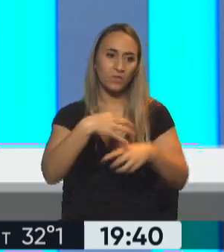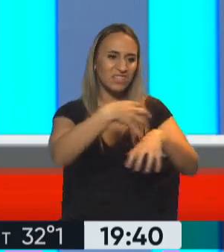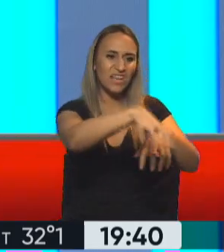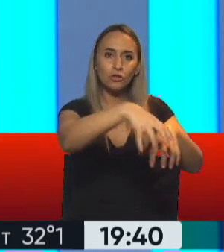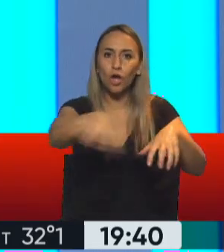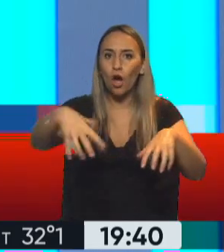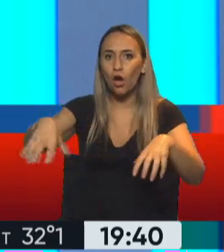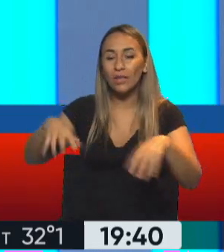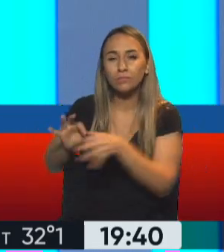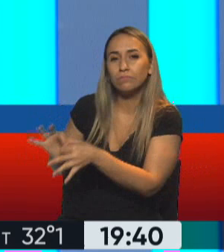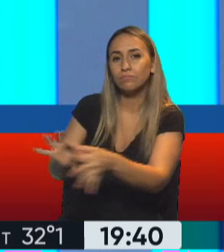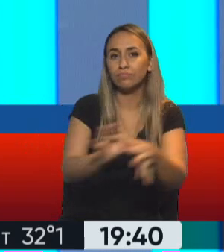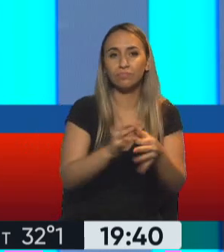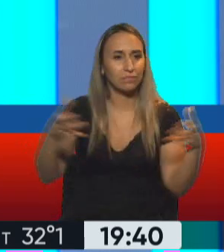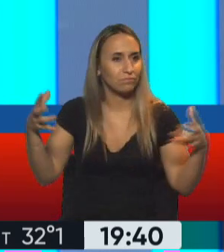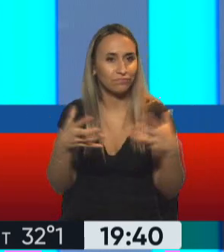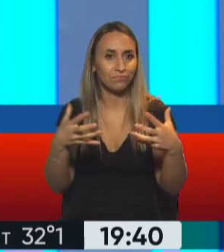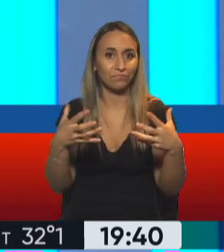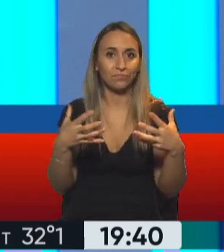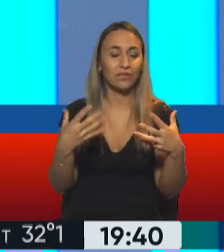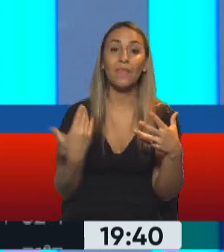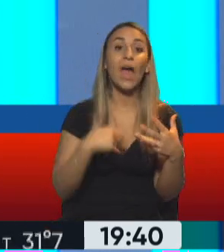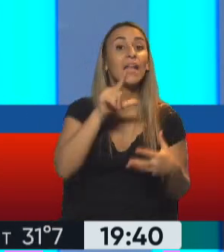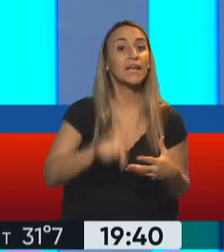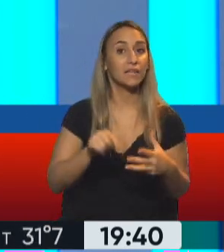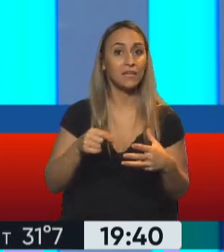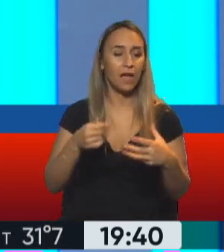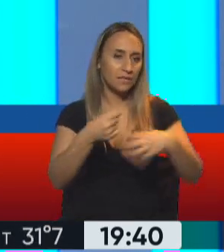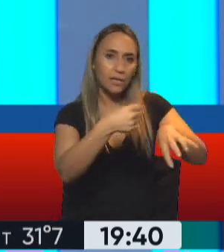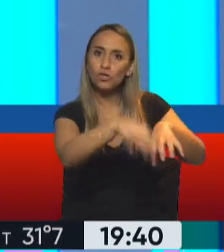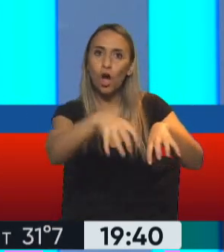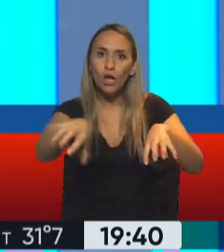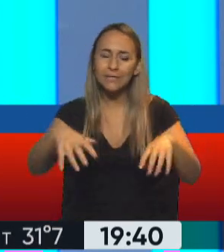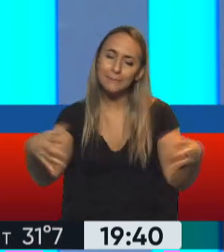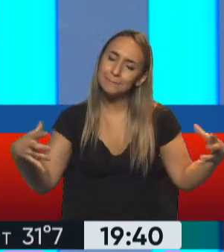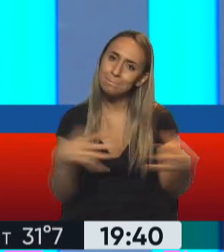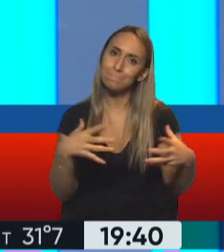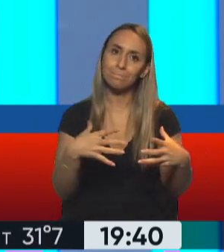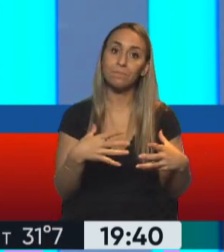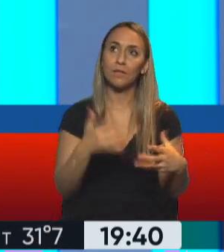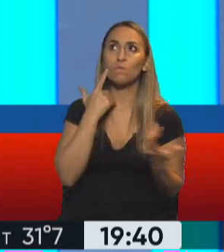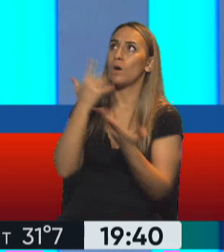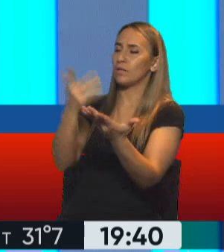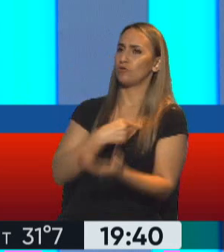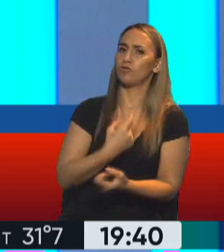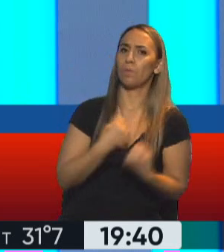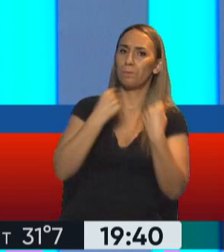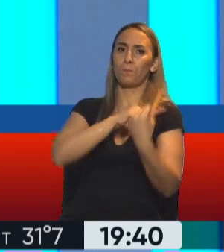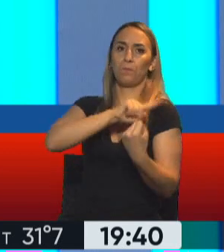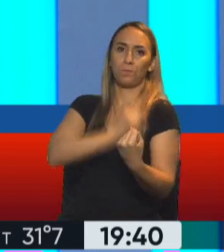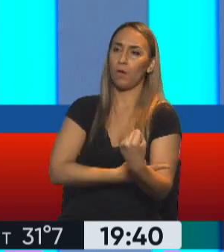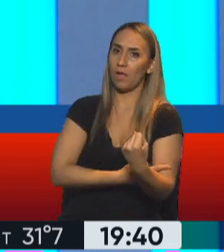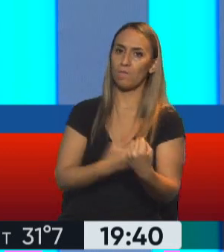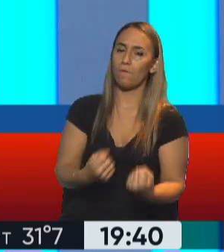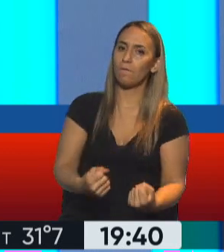sectores sociales que componen a la Argentina, cómo hacer para Argentina poder mostrarse, ¿no? Con más poder, más sólidos, más fuertes a